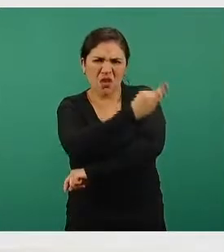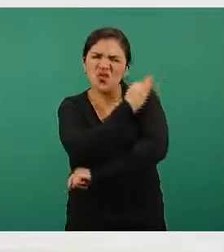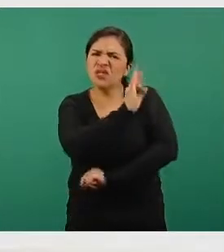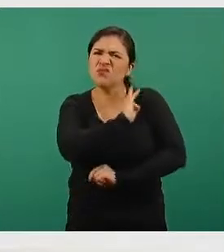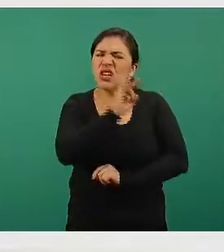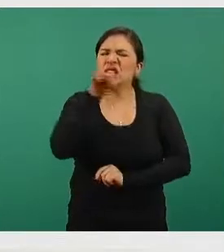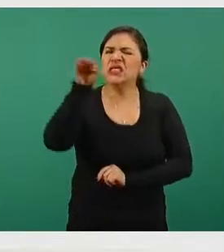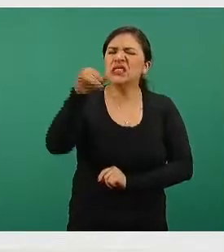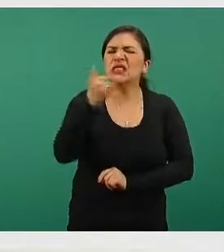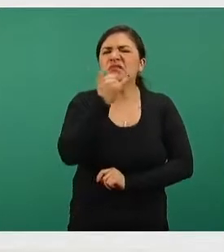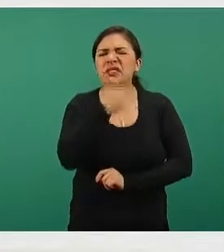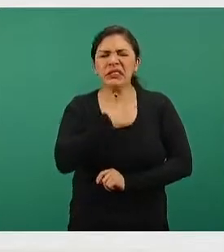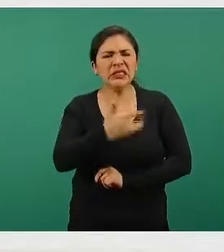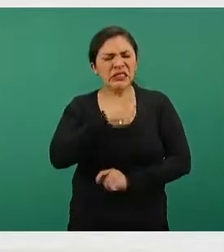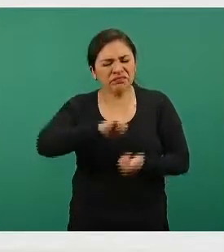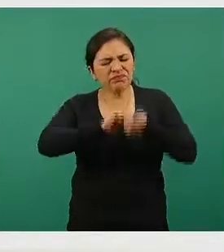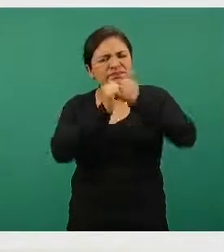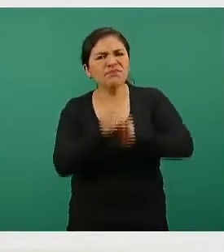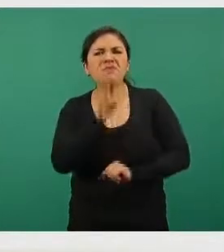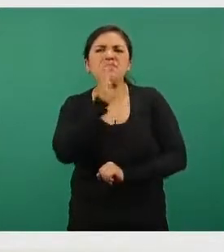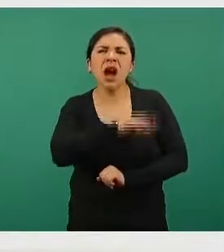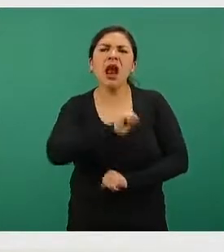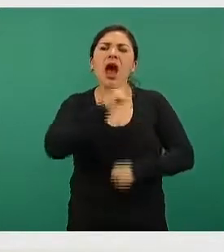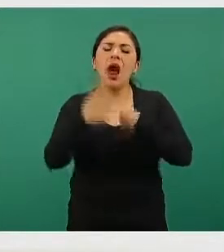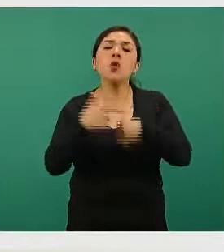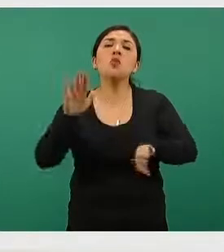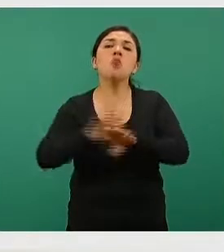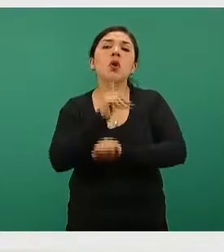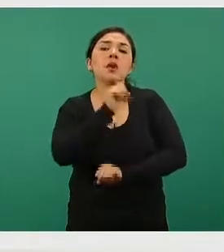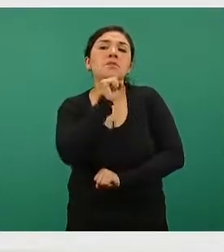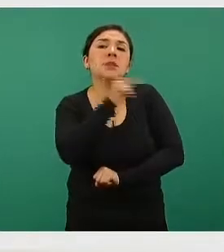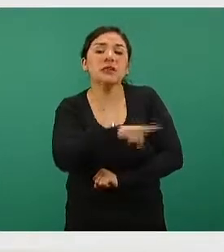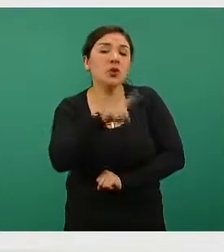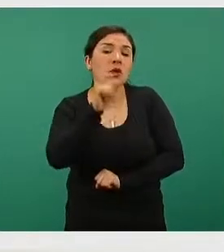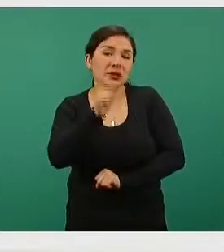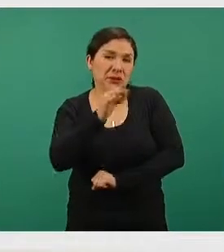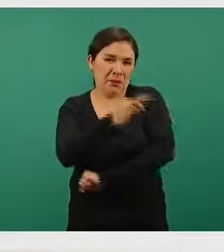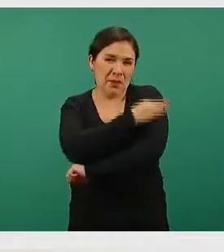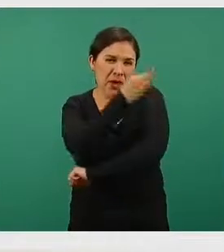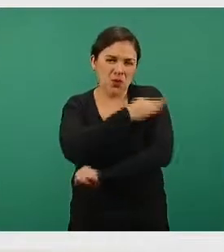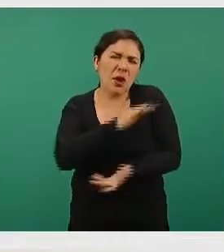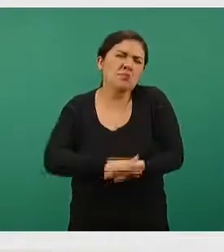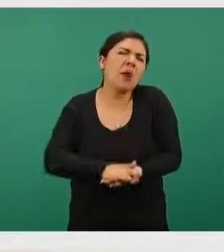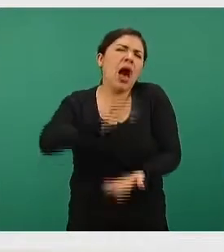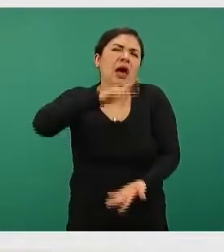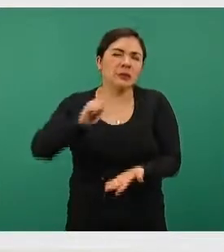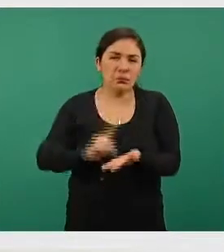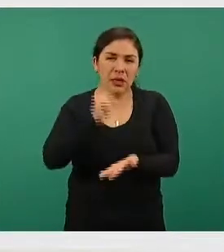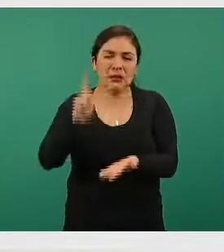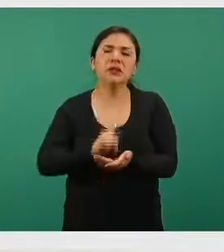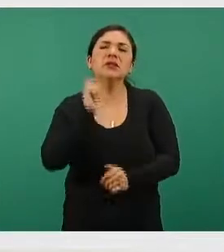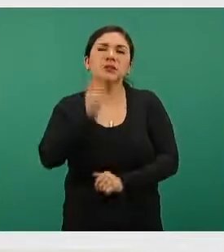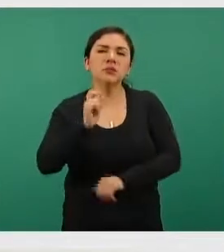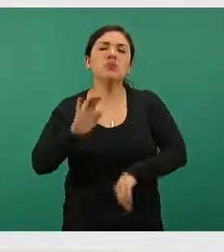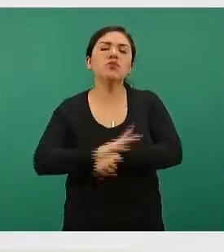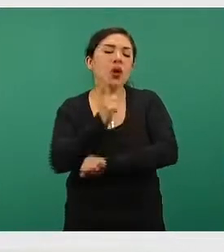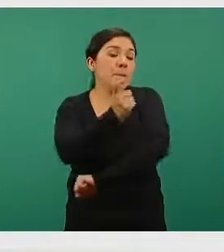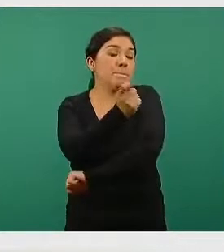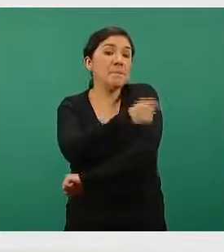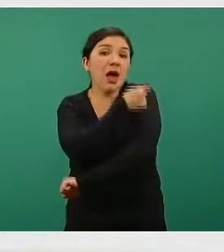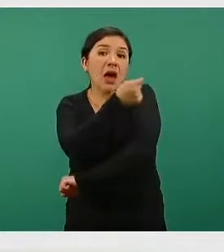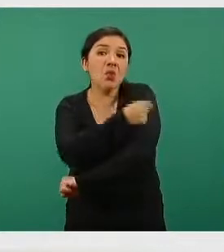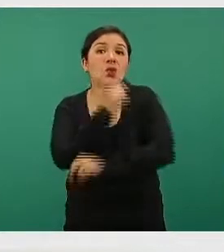pueden desarrollar a consecuencia, en la gran mayoría de los casos, precisamente por la